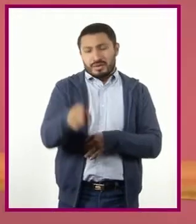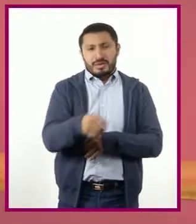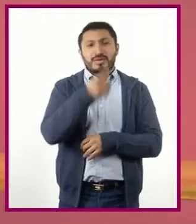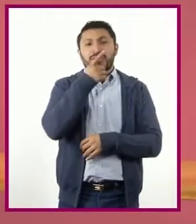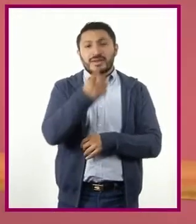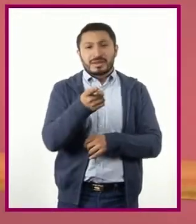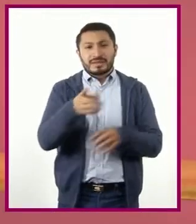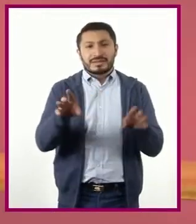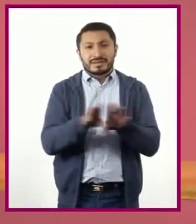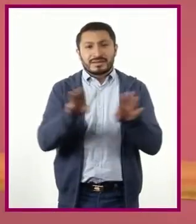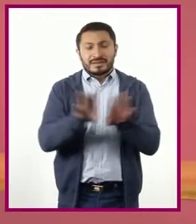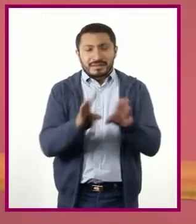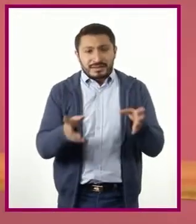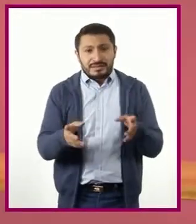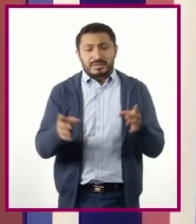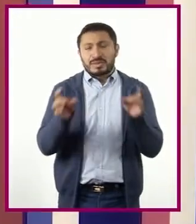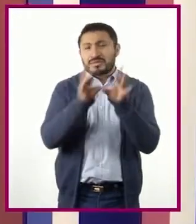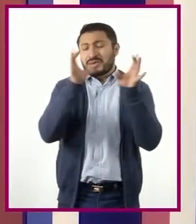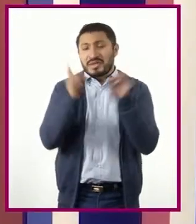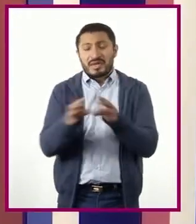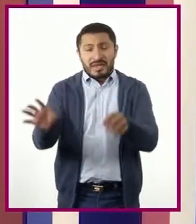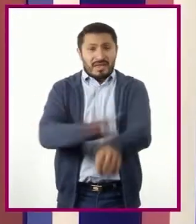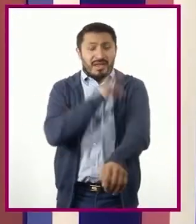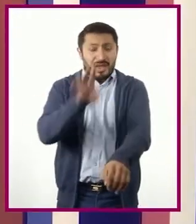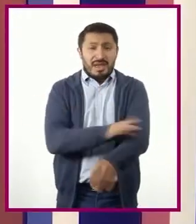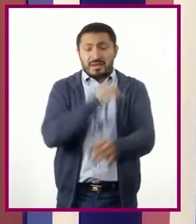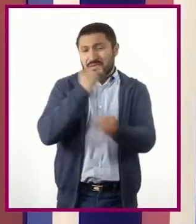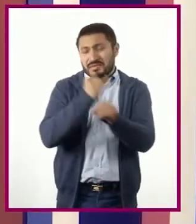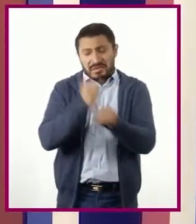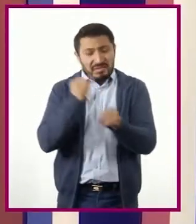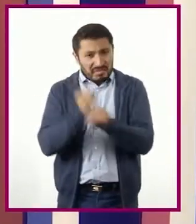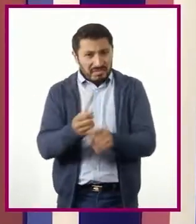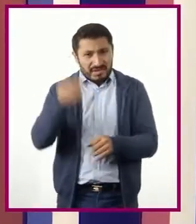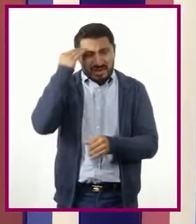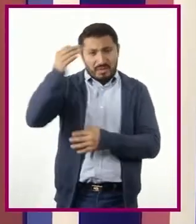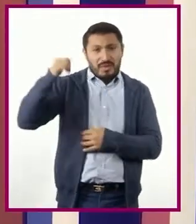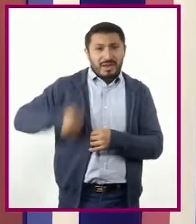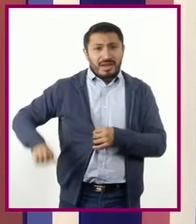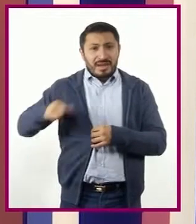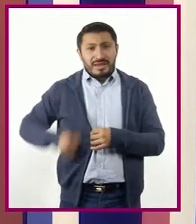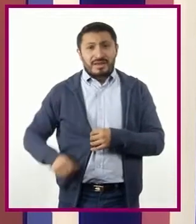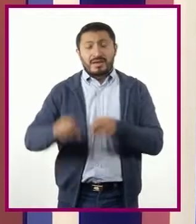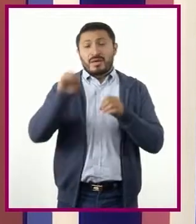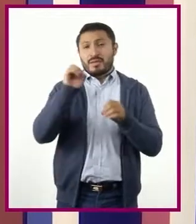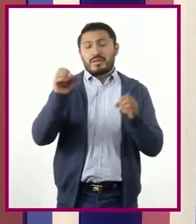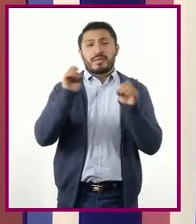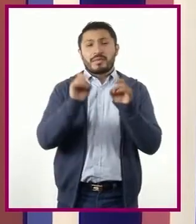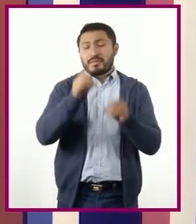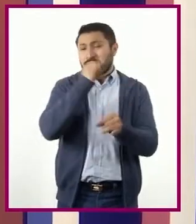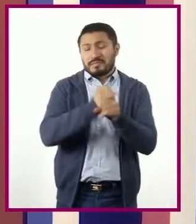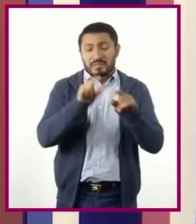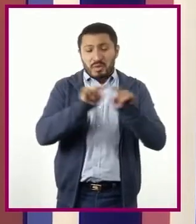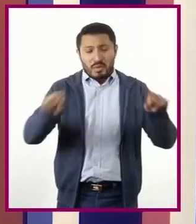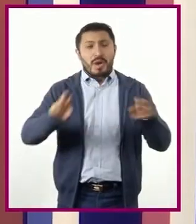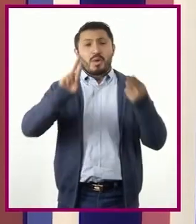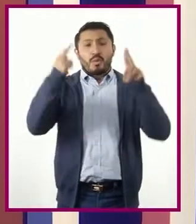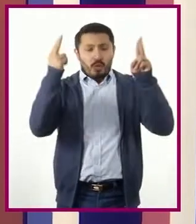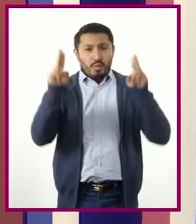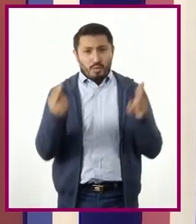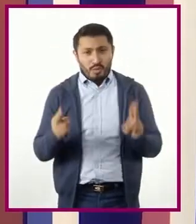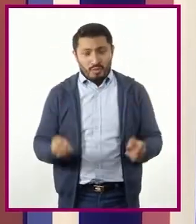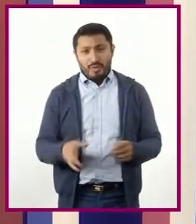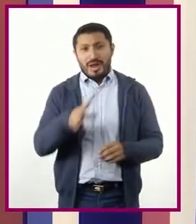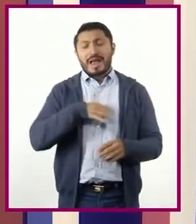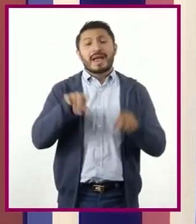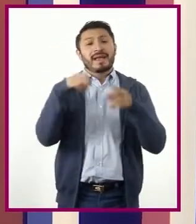recurrir a fuentes electrónicas o documentales sobre la época. Incluso en las páginas electrónicas de muchas universidades aparecen